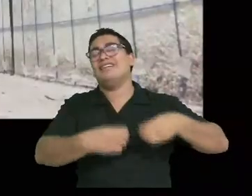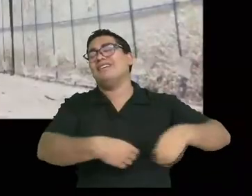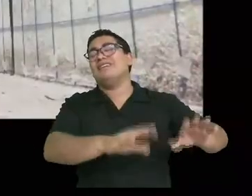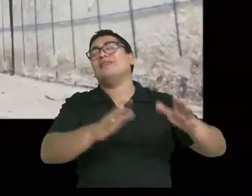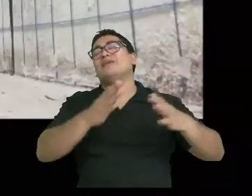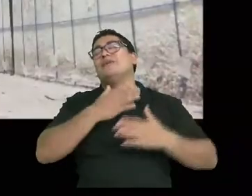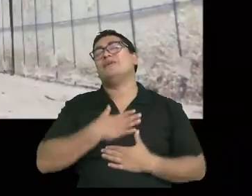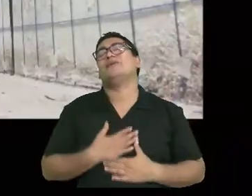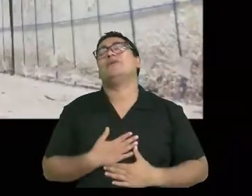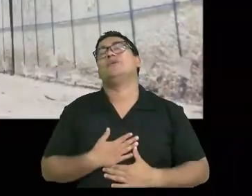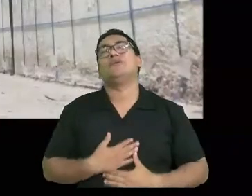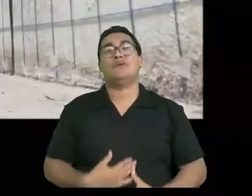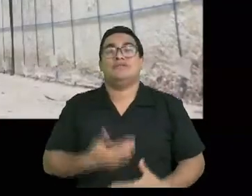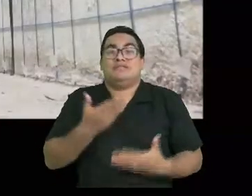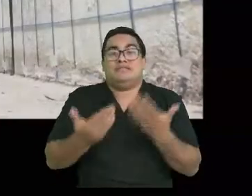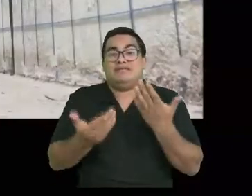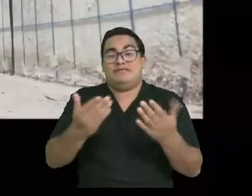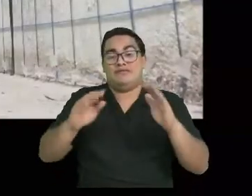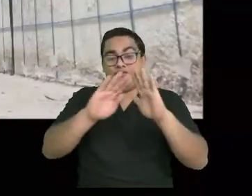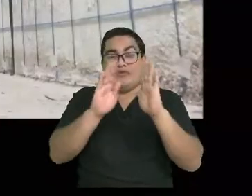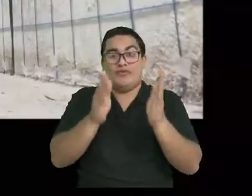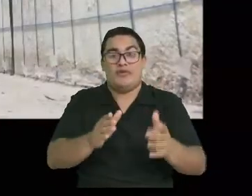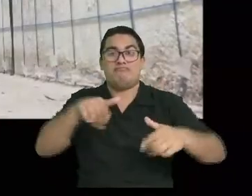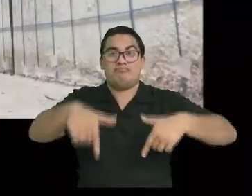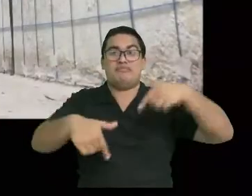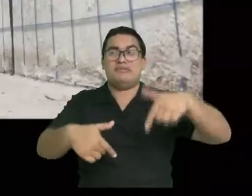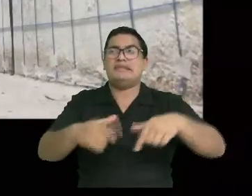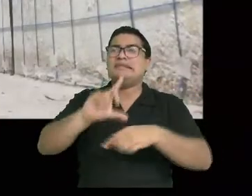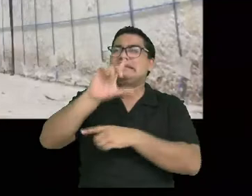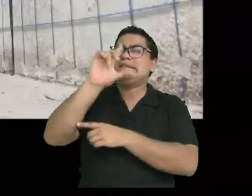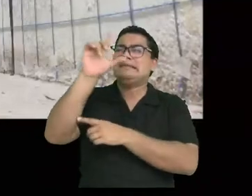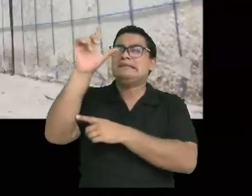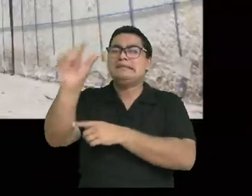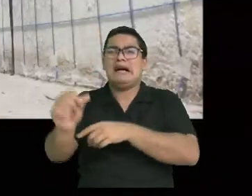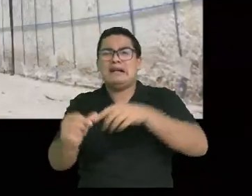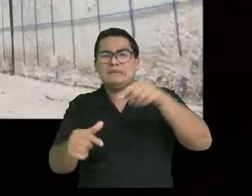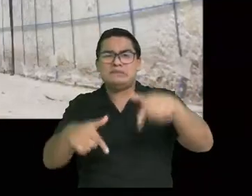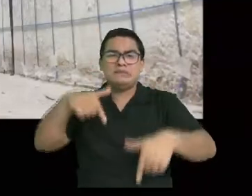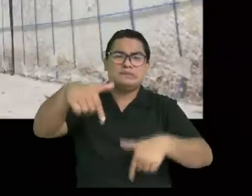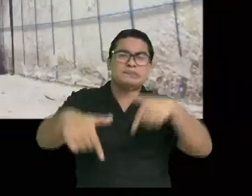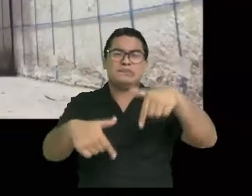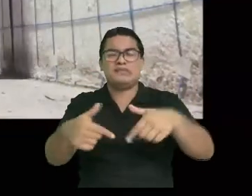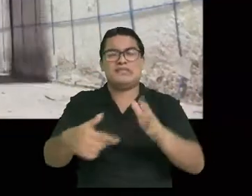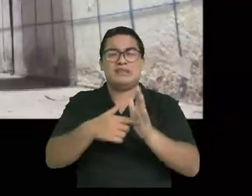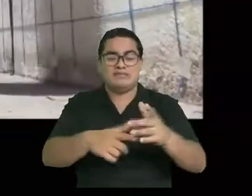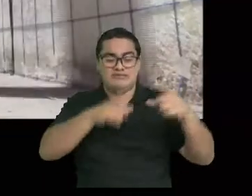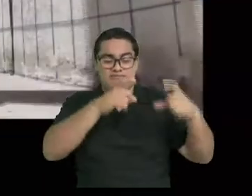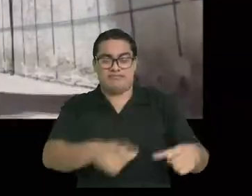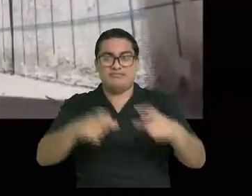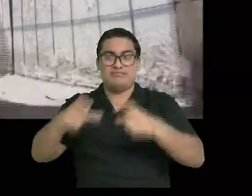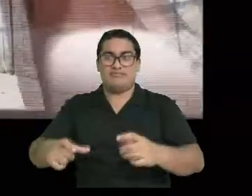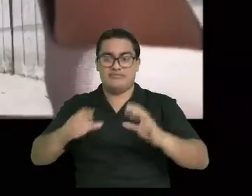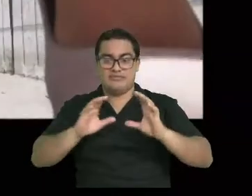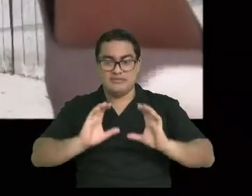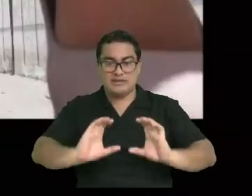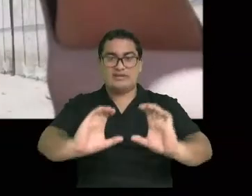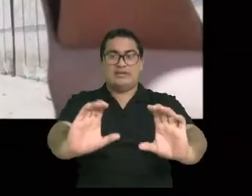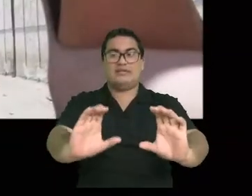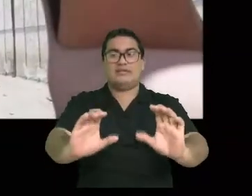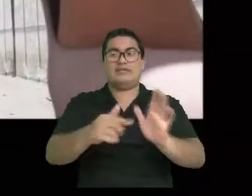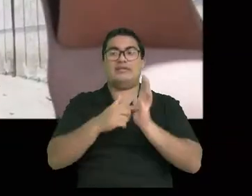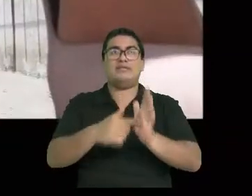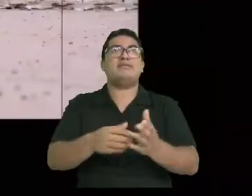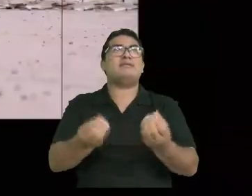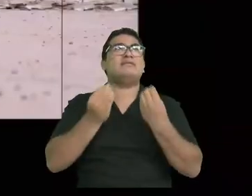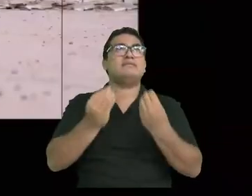quizás camina a ciertas distancias y a veces entre adoquín. Así es. Imagínense que el ha pasado varias veces,